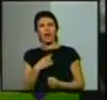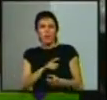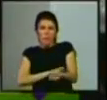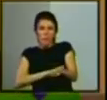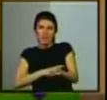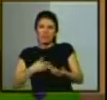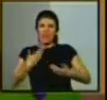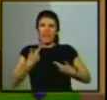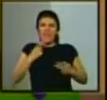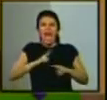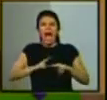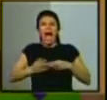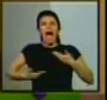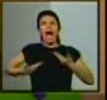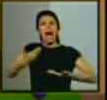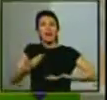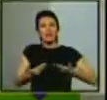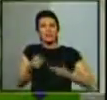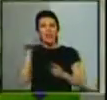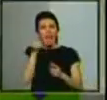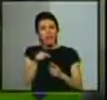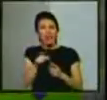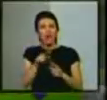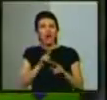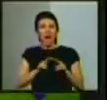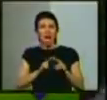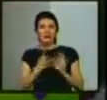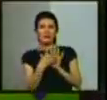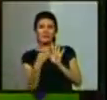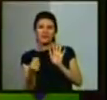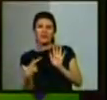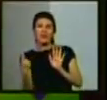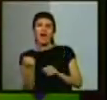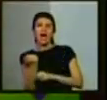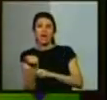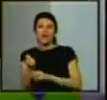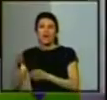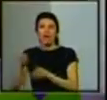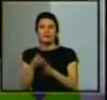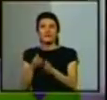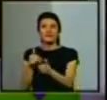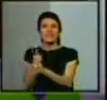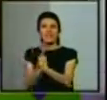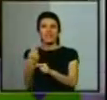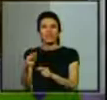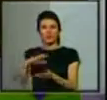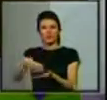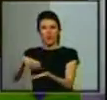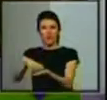sus acciones que pueden ayudar mejor a conducir a su pueblo. Ricardo Lagos, muchísimas gracias